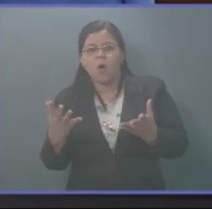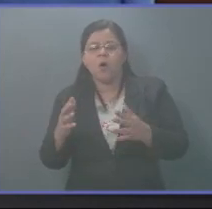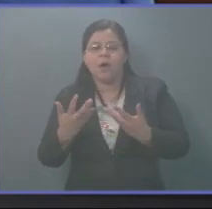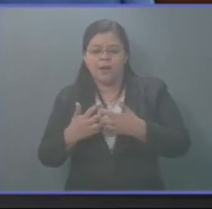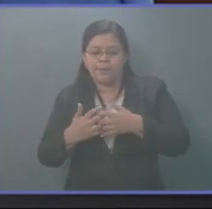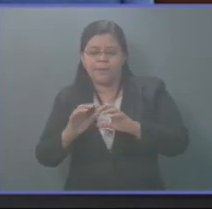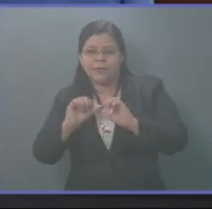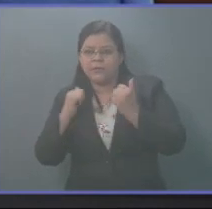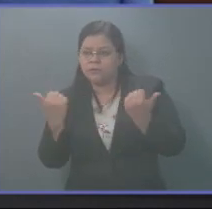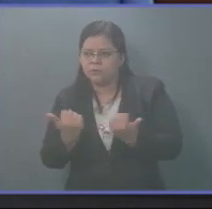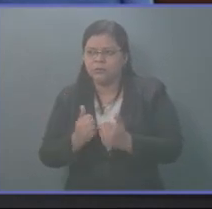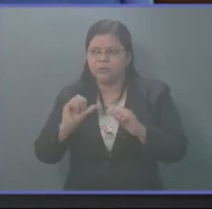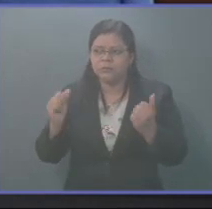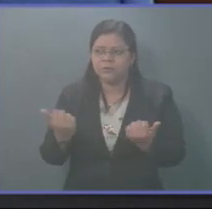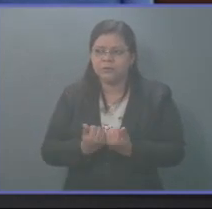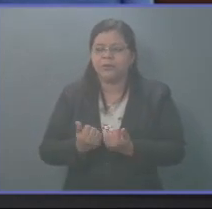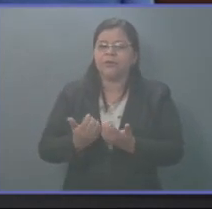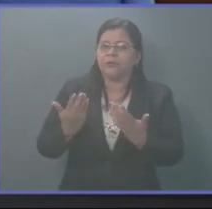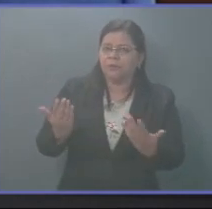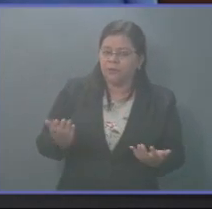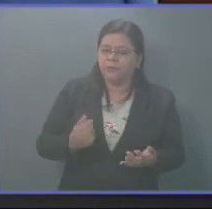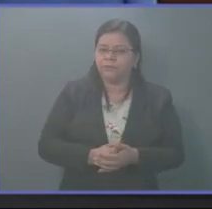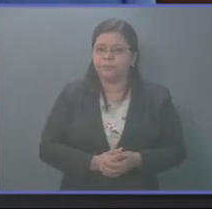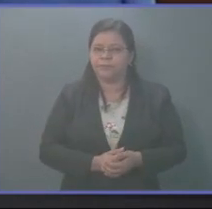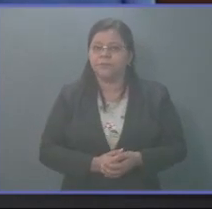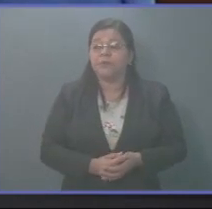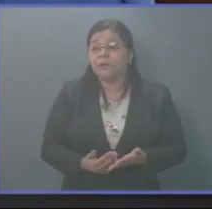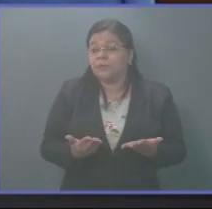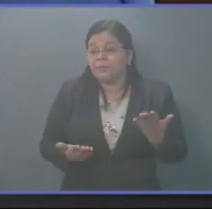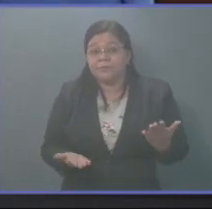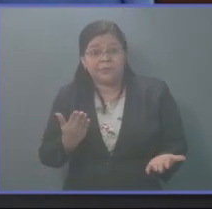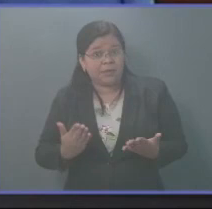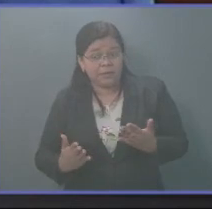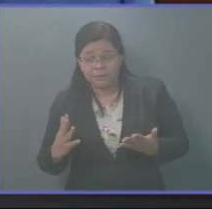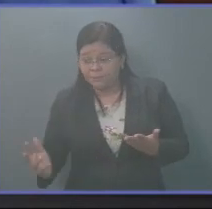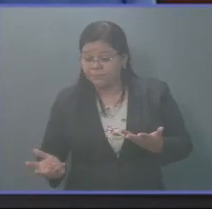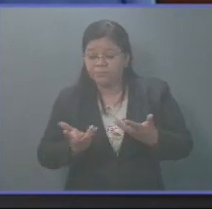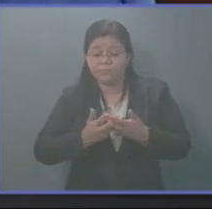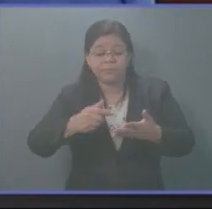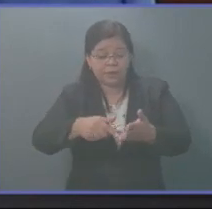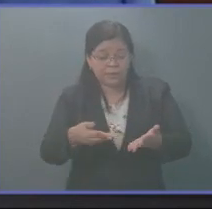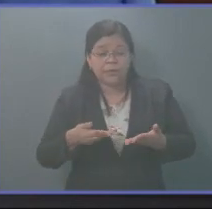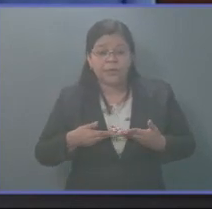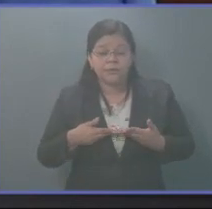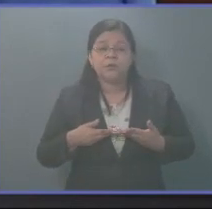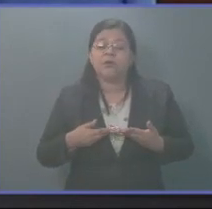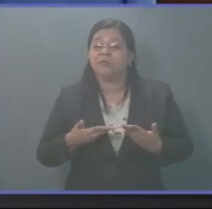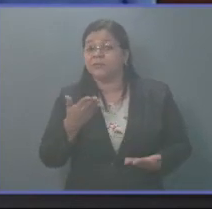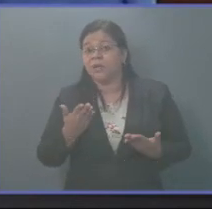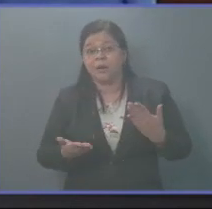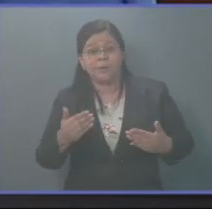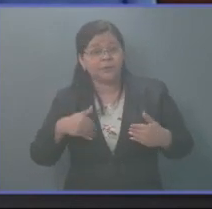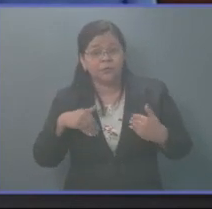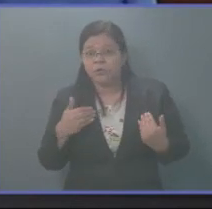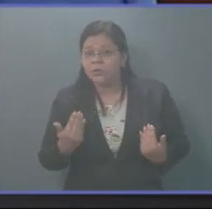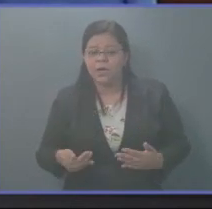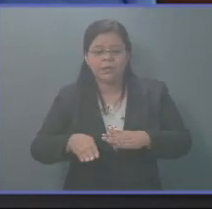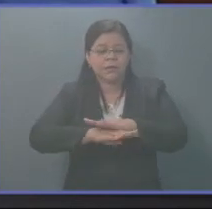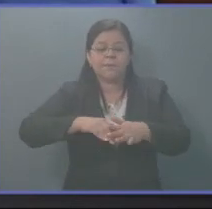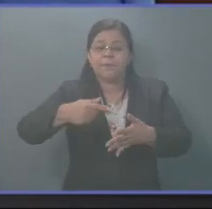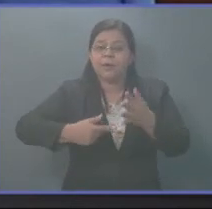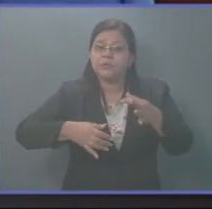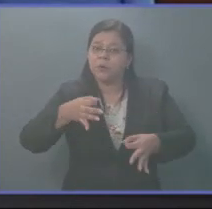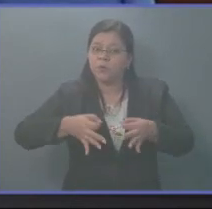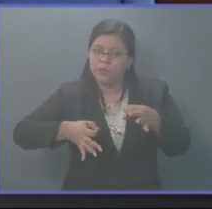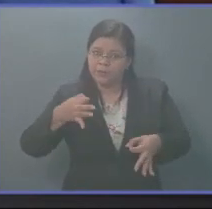hecho y otros entes colectivos o patrimonios que, aun cuando conforme al derecho común, carezcan de personalidad jurídica,